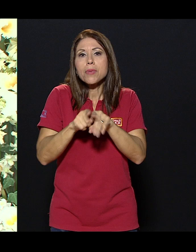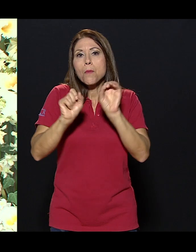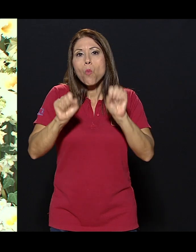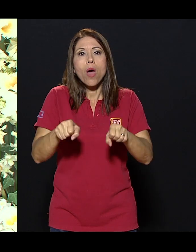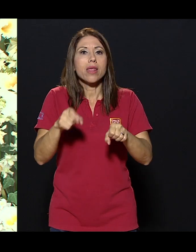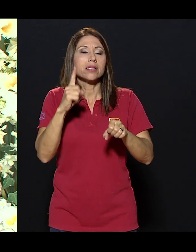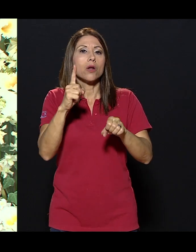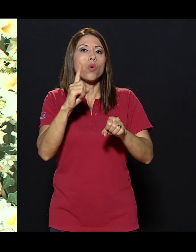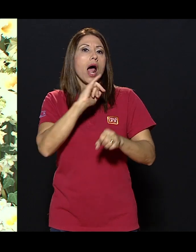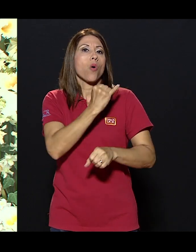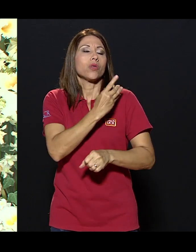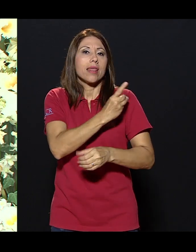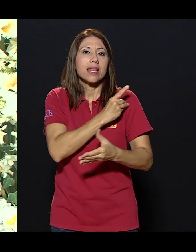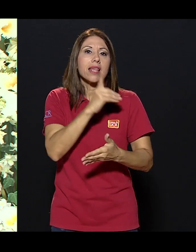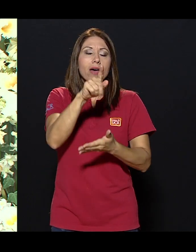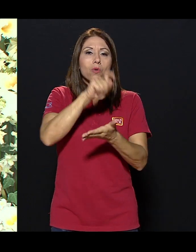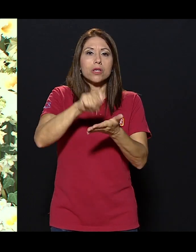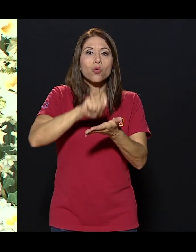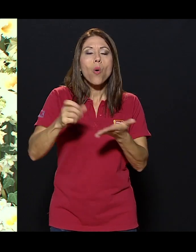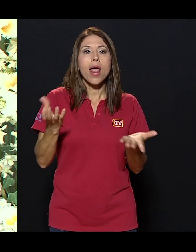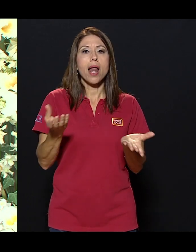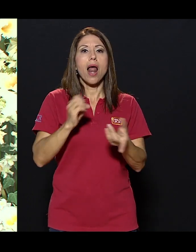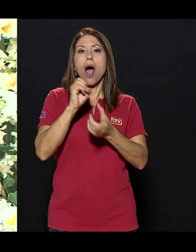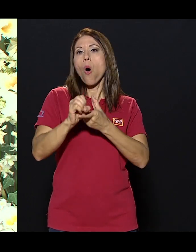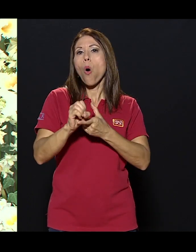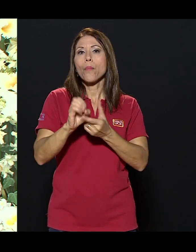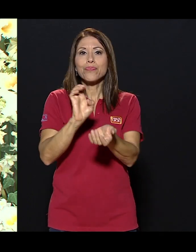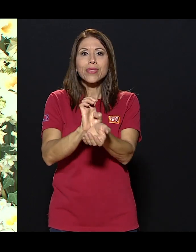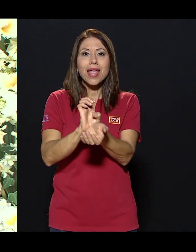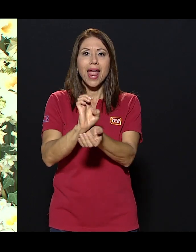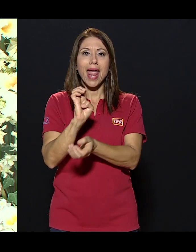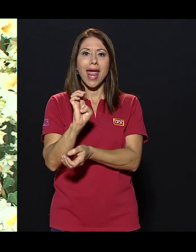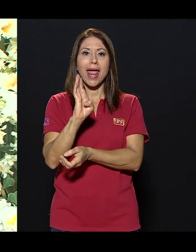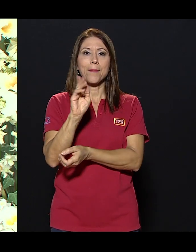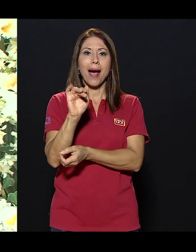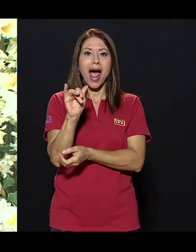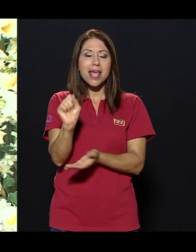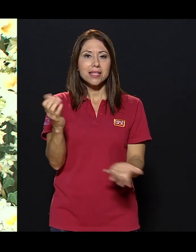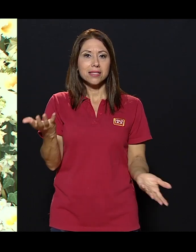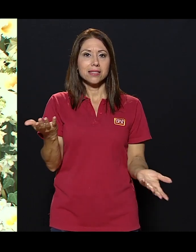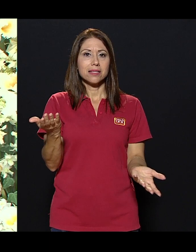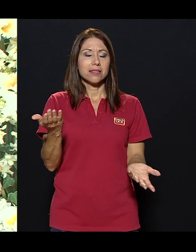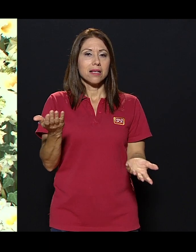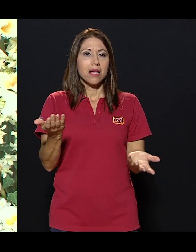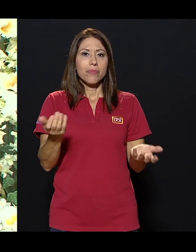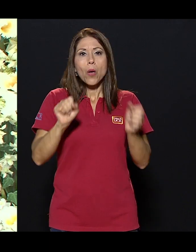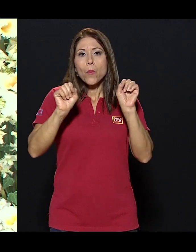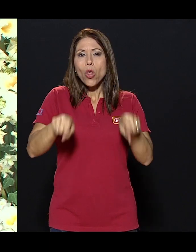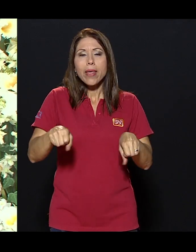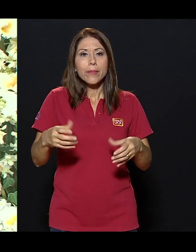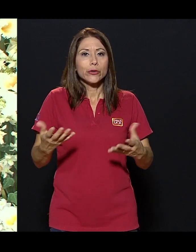las municipalidades, pueden ser una junta directiva de una escuela, de un EBAIS,